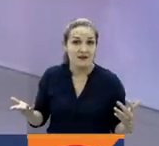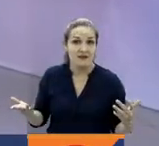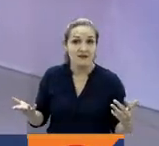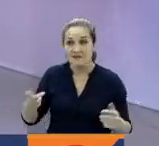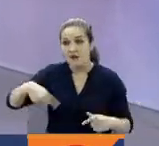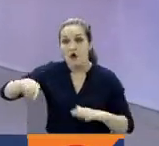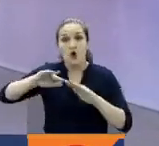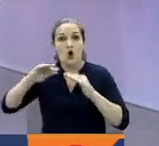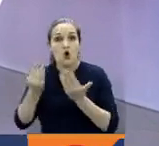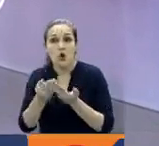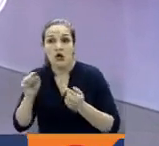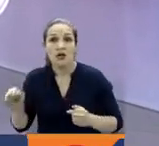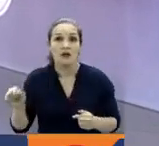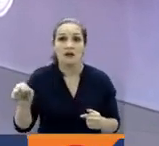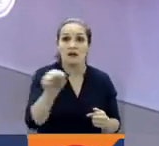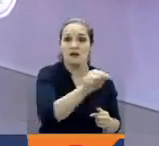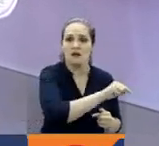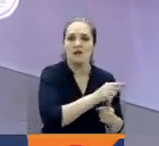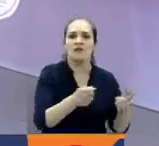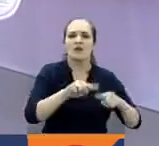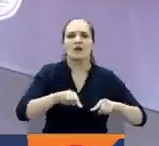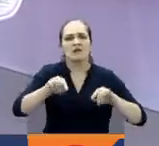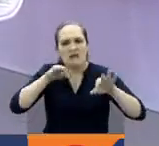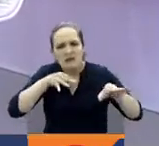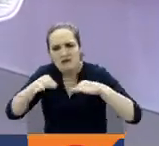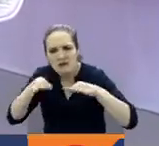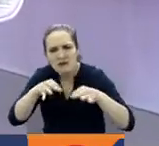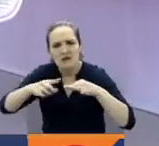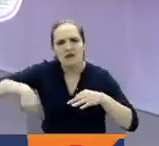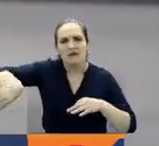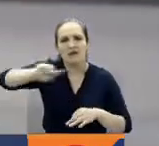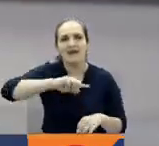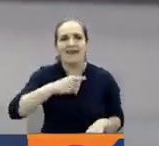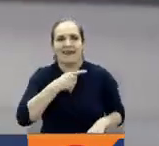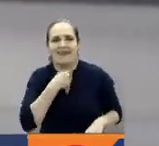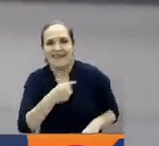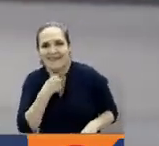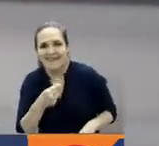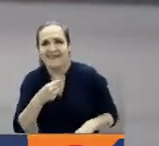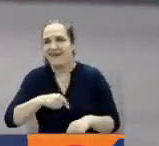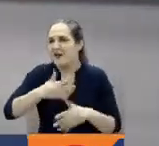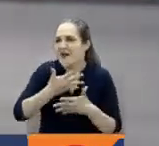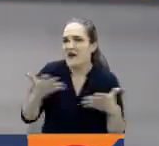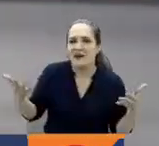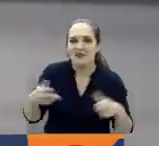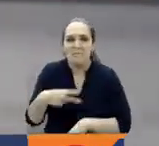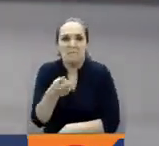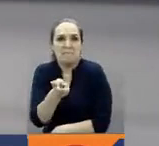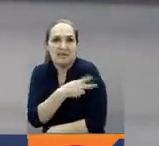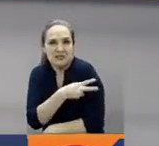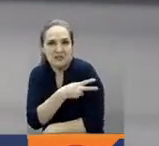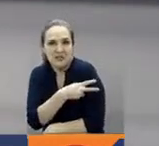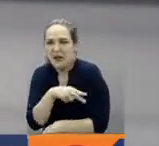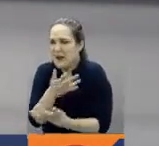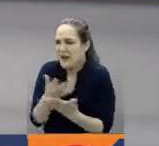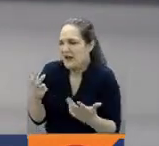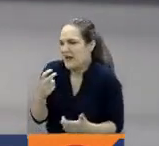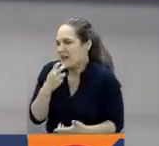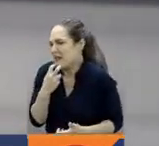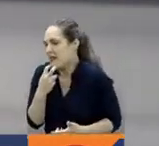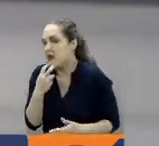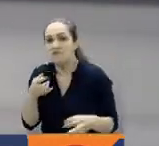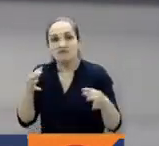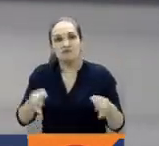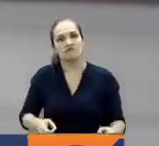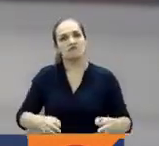los colegios que es cómo se está entendiendo la política cuando es un chiste muchas veces escoger al personero o a la personera. Es decir, no tenemos